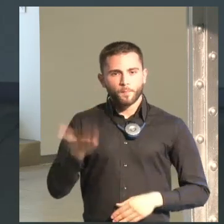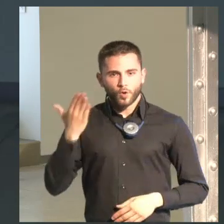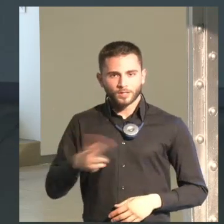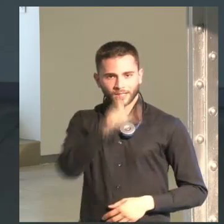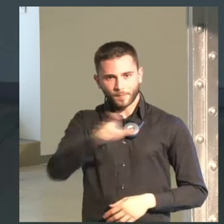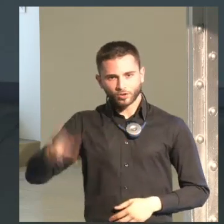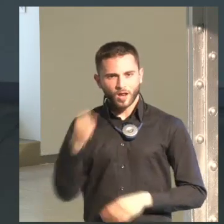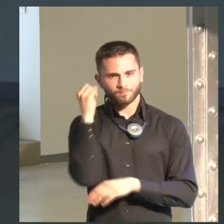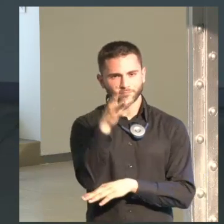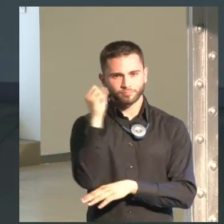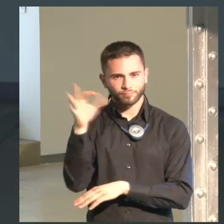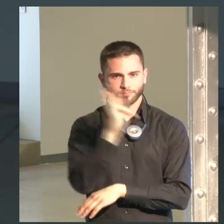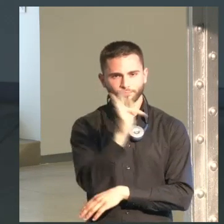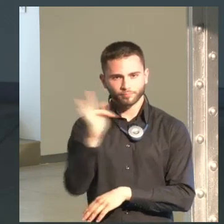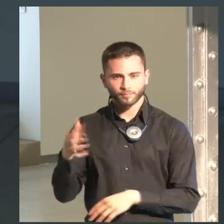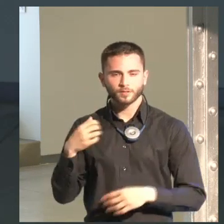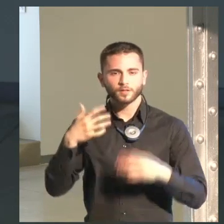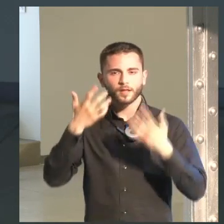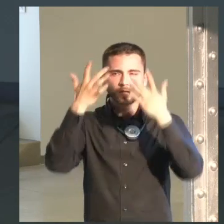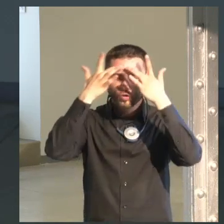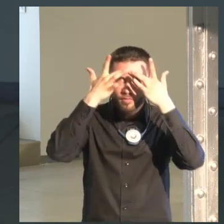intervenido han hablado de la concienciación.